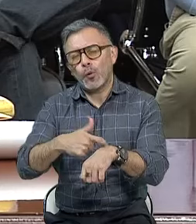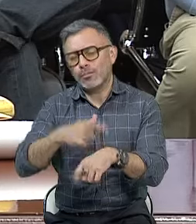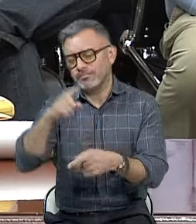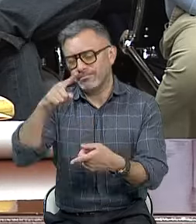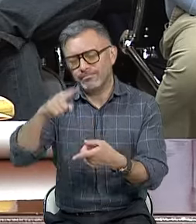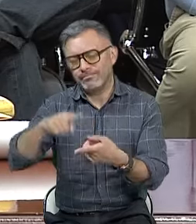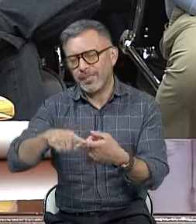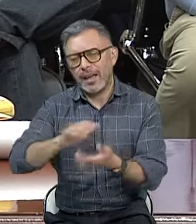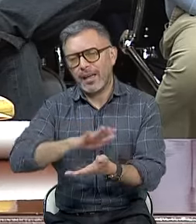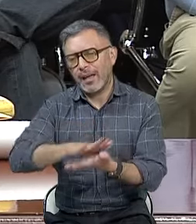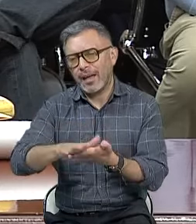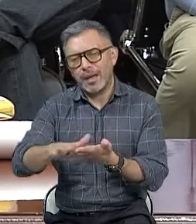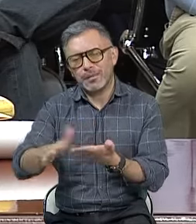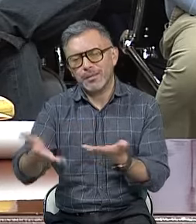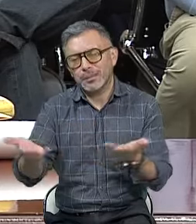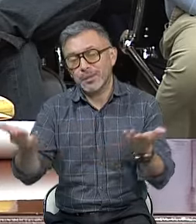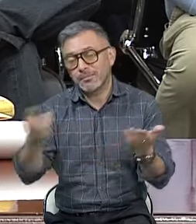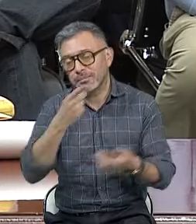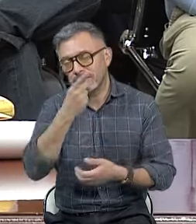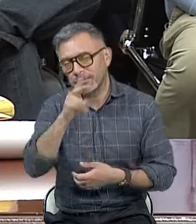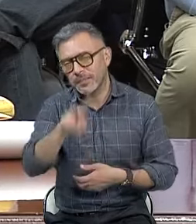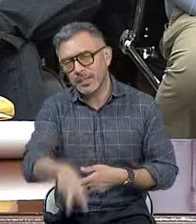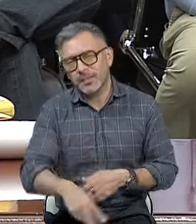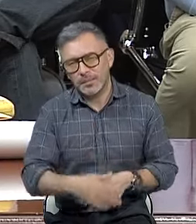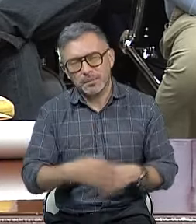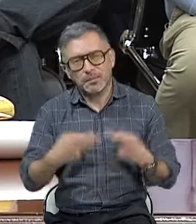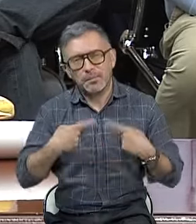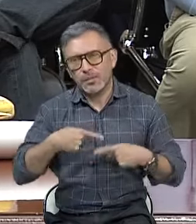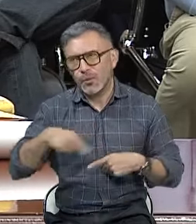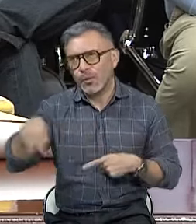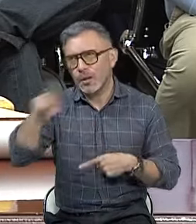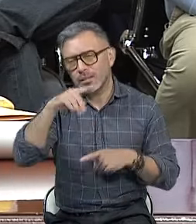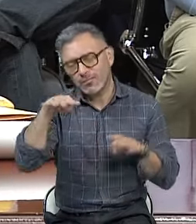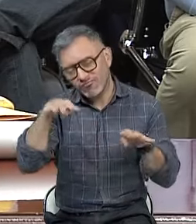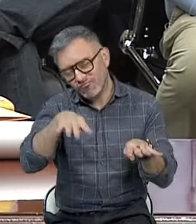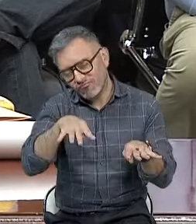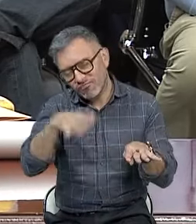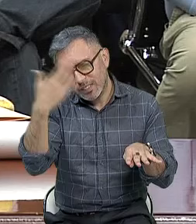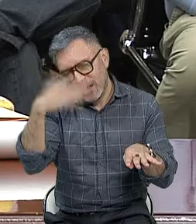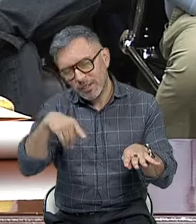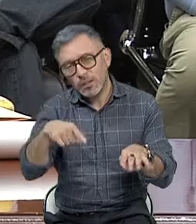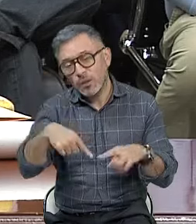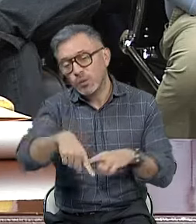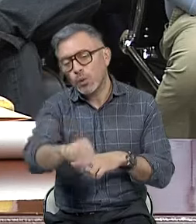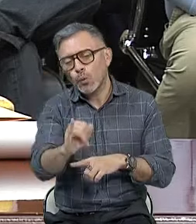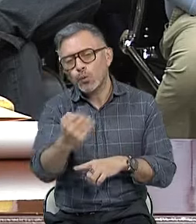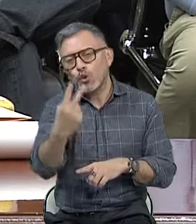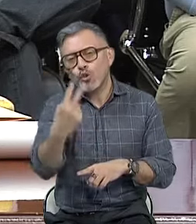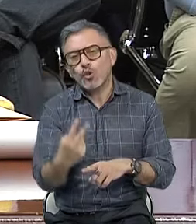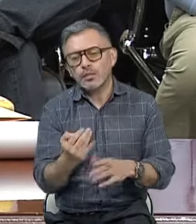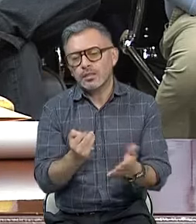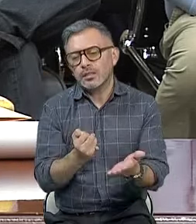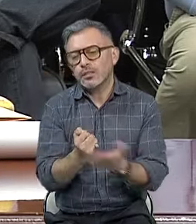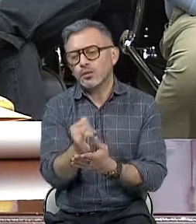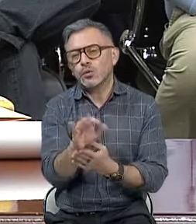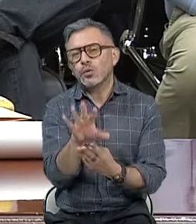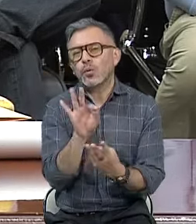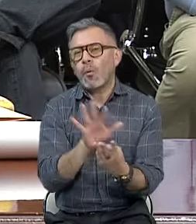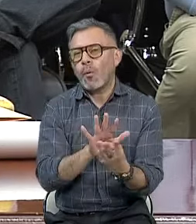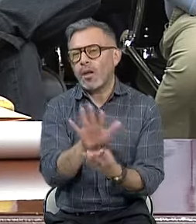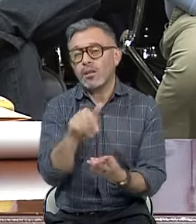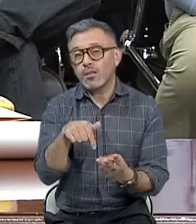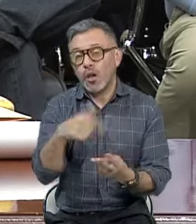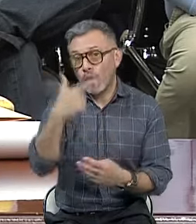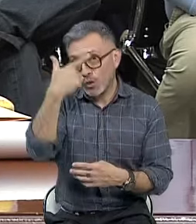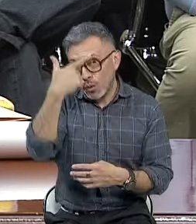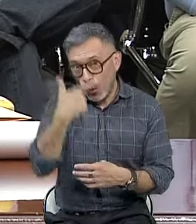verdad este pues la gente está viendo y el 2 de junio definir y aquí en la noche veremos caras largas y